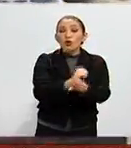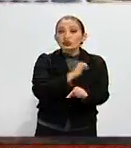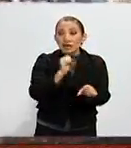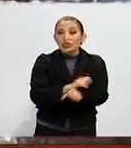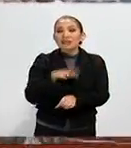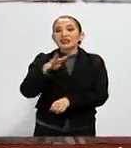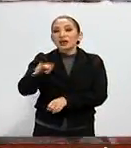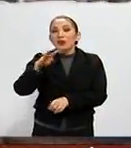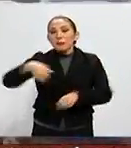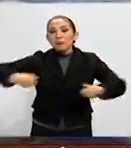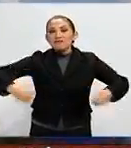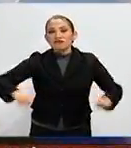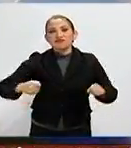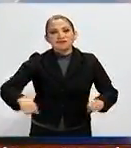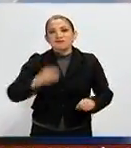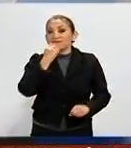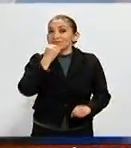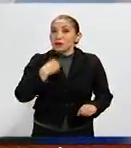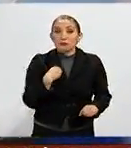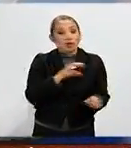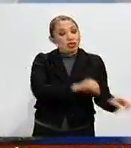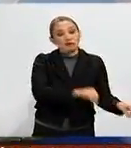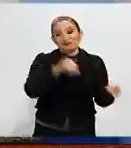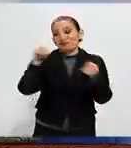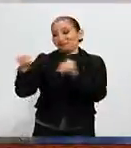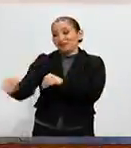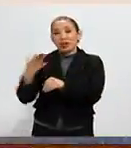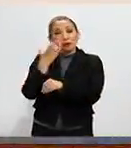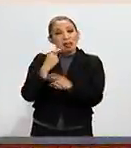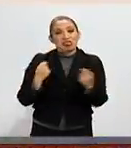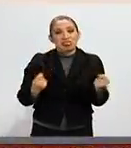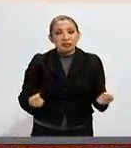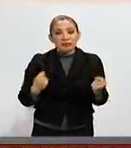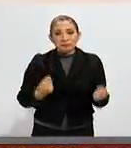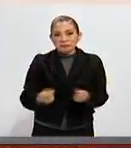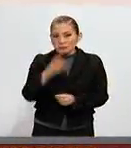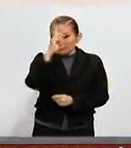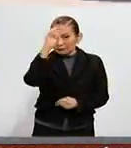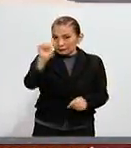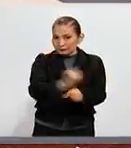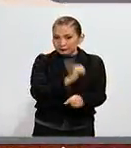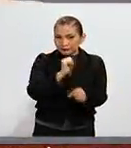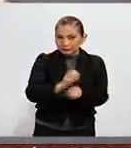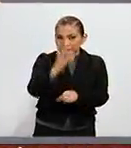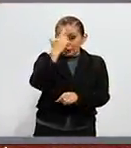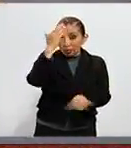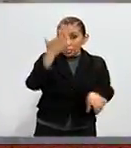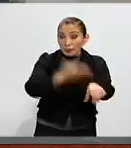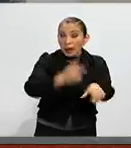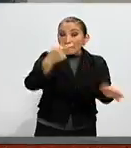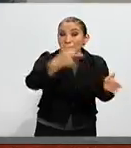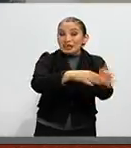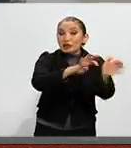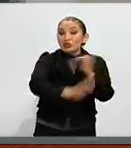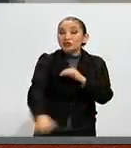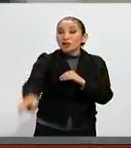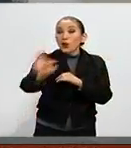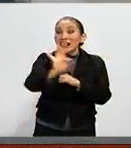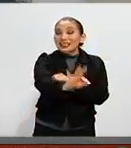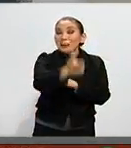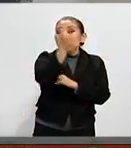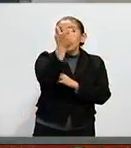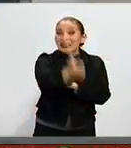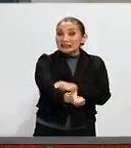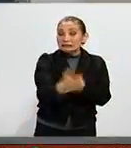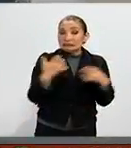19 motocicletas fueron llevadas al corralón por no respetar el hoy no circula. Le recuerdo que la multa es de 1,440